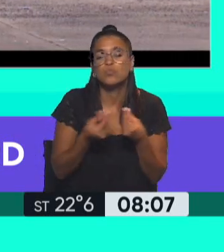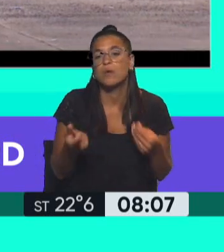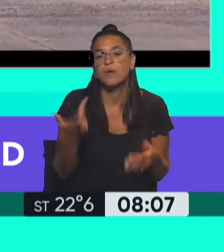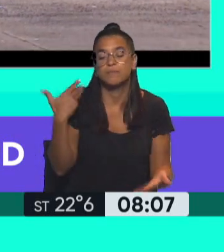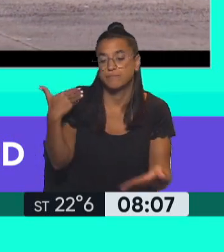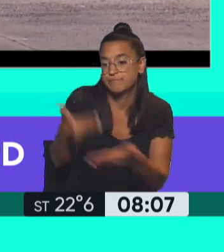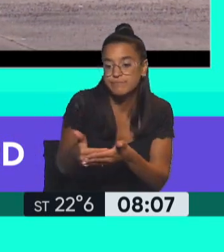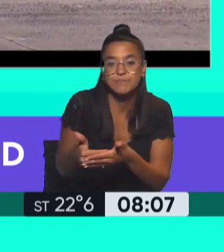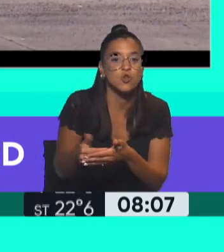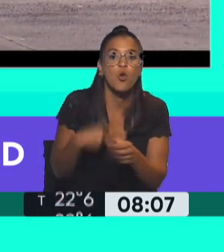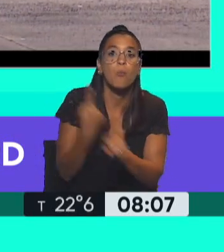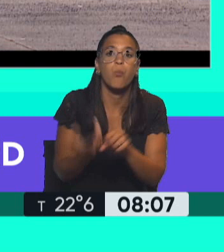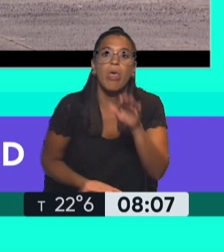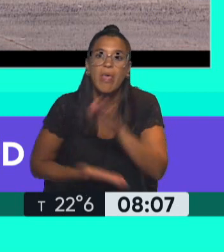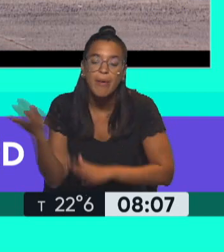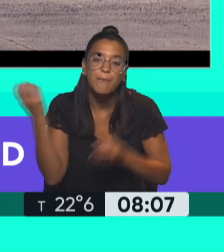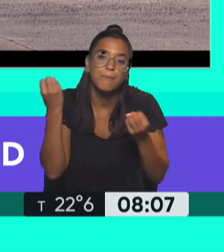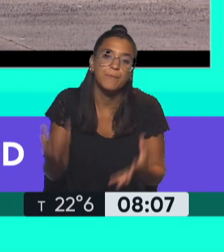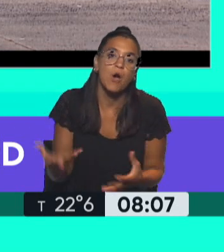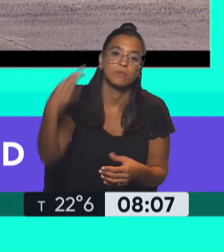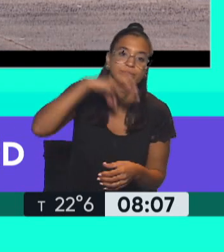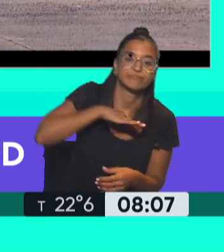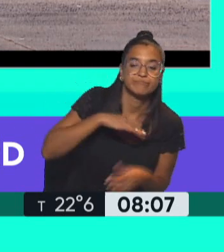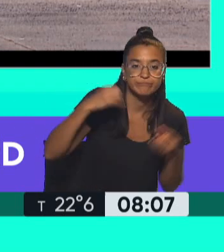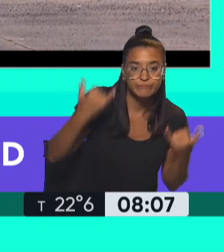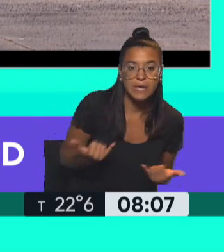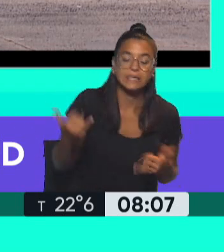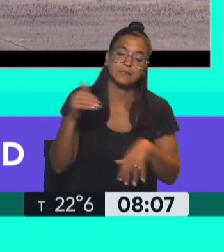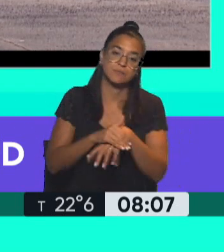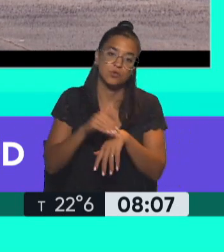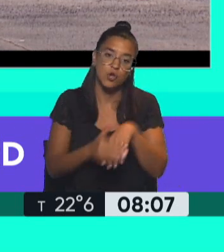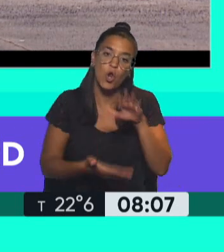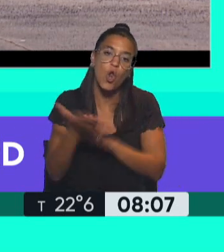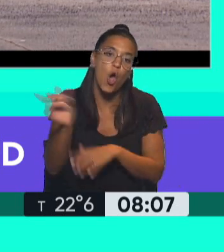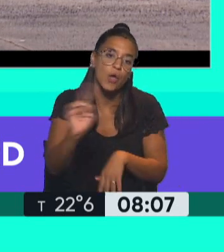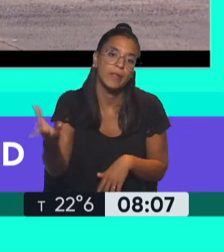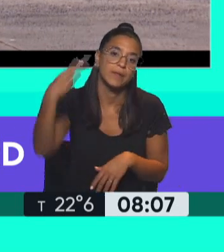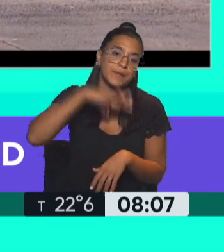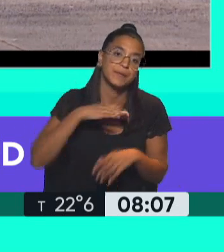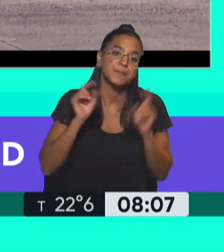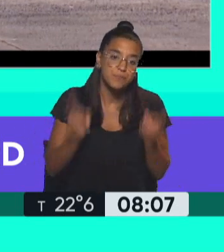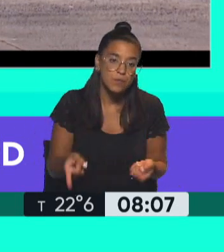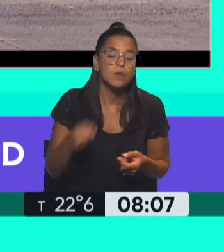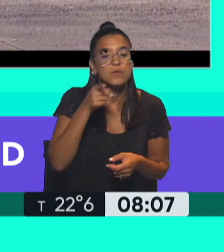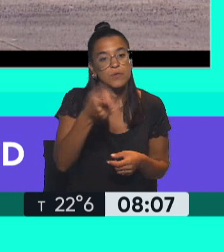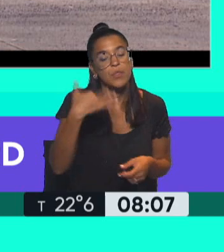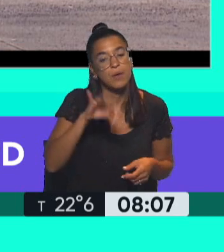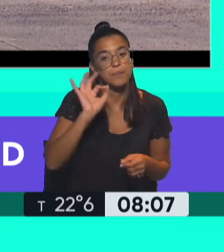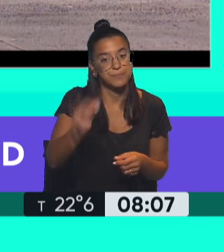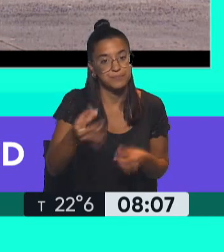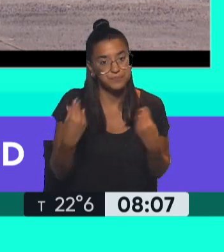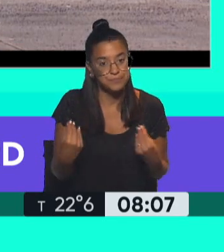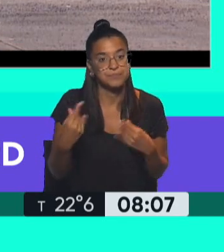momento decir bueno no podemos ir por esto y la responsabilidad de asumirlo de no ir de todas maneras contagiados eso lo tenemos que tener en cuenta